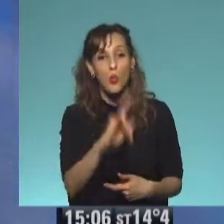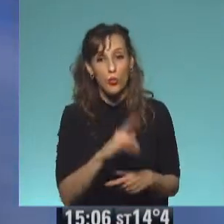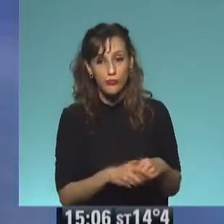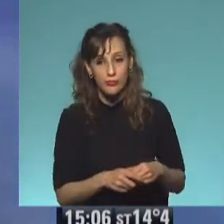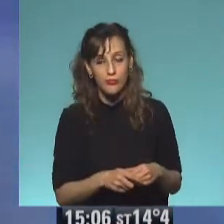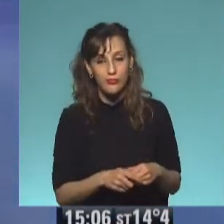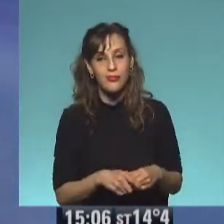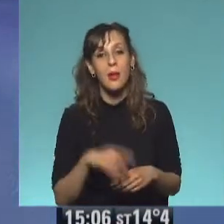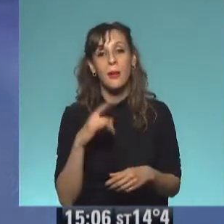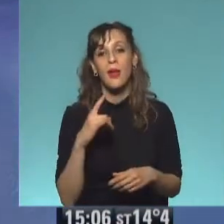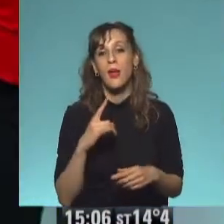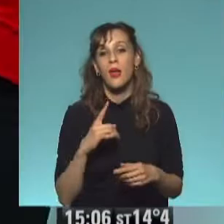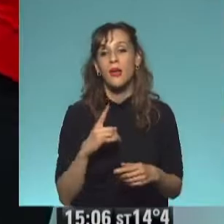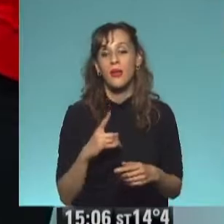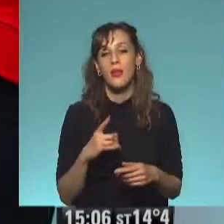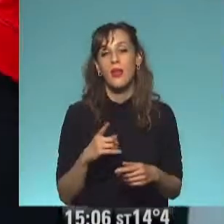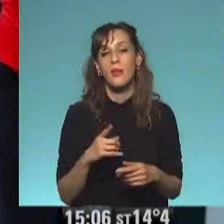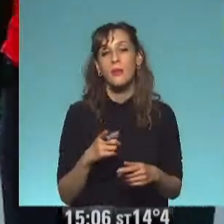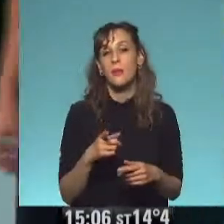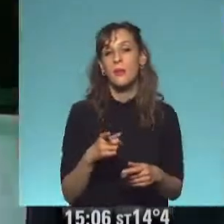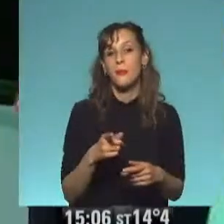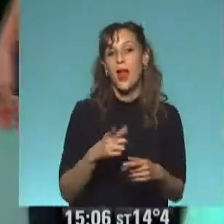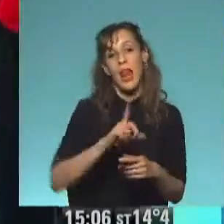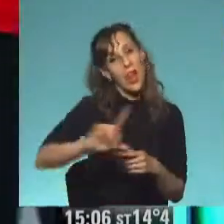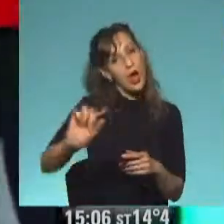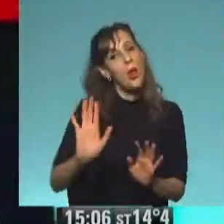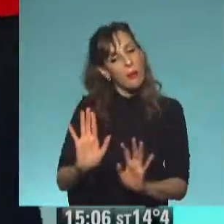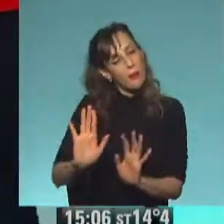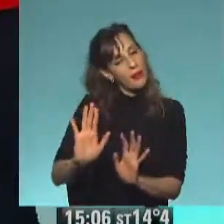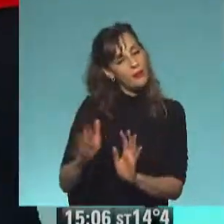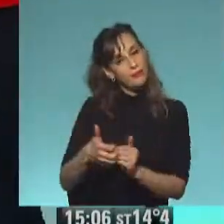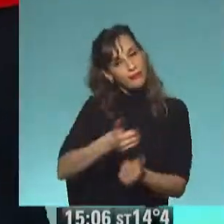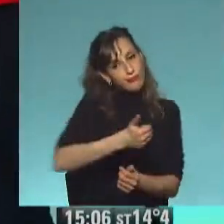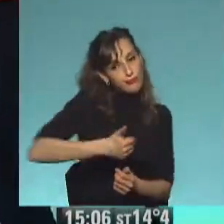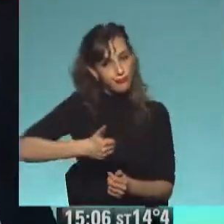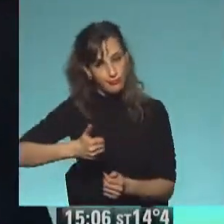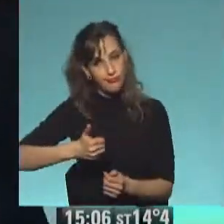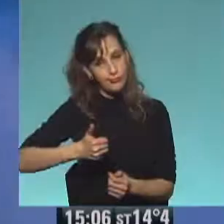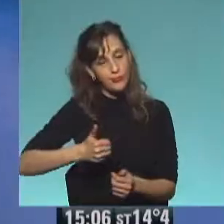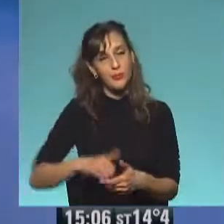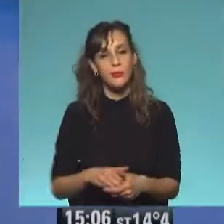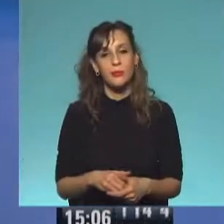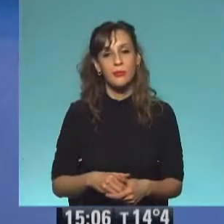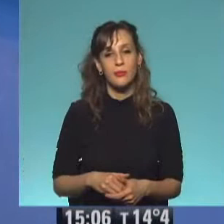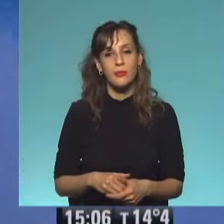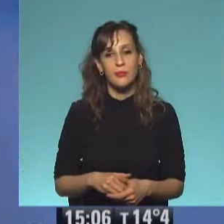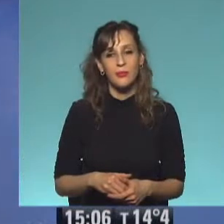lo tiró para arriba poquito más lejos más acá si no tan lejos porque bueno